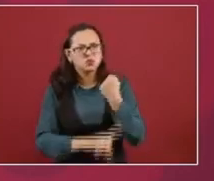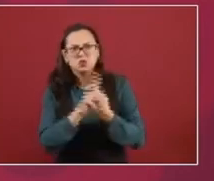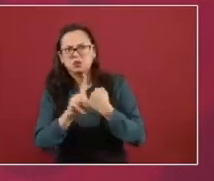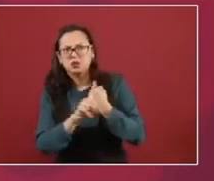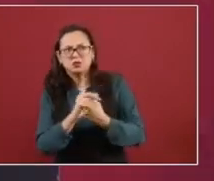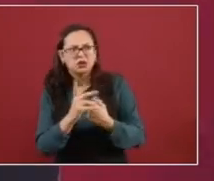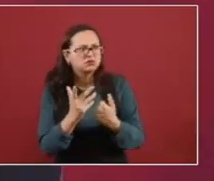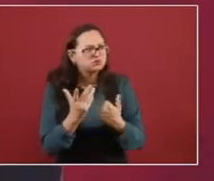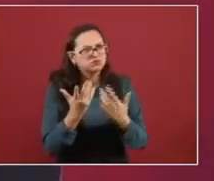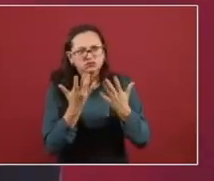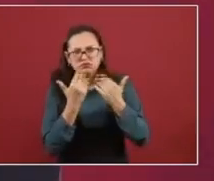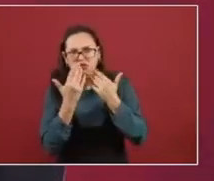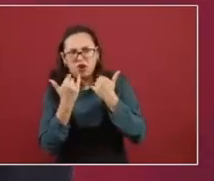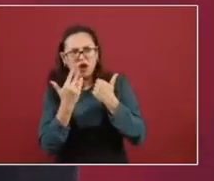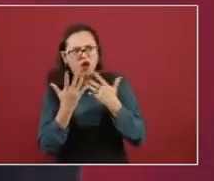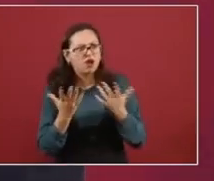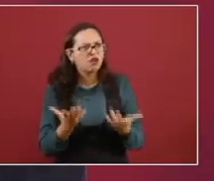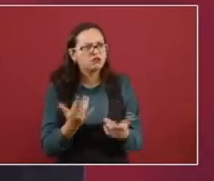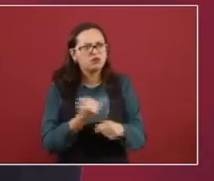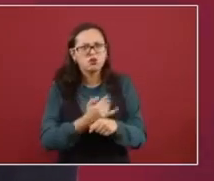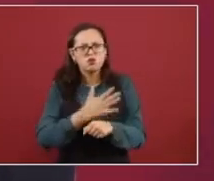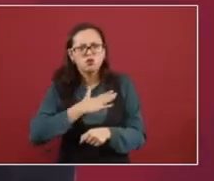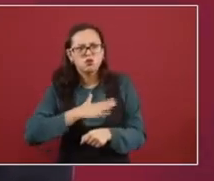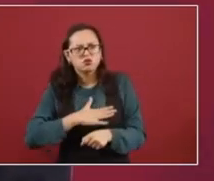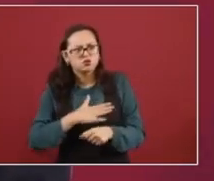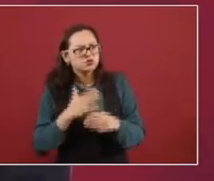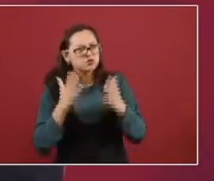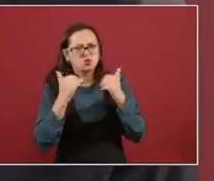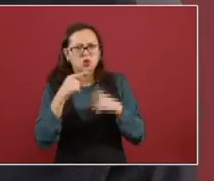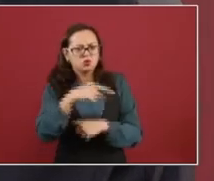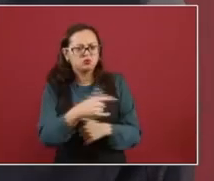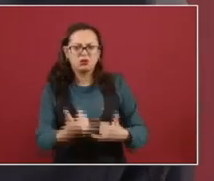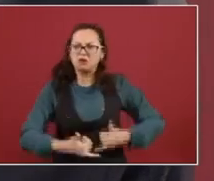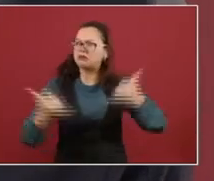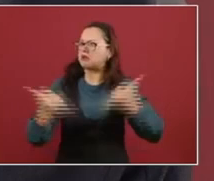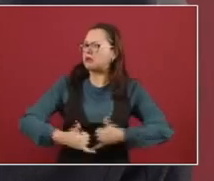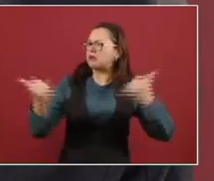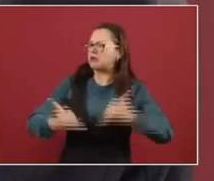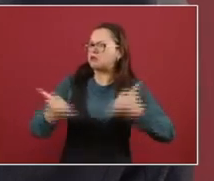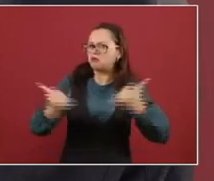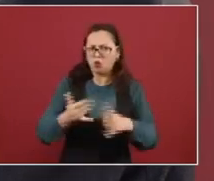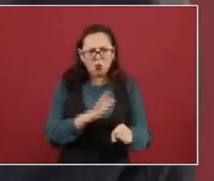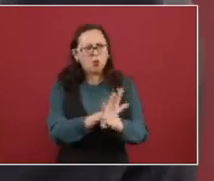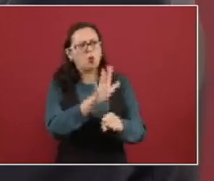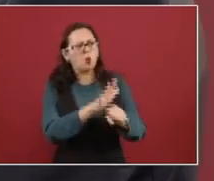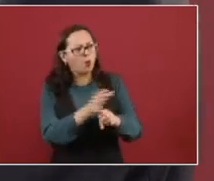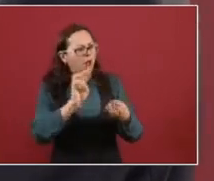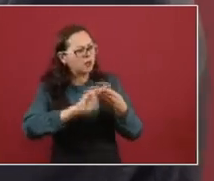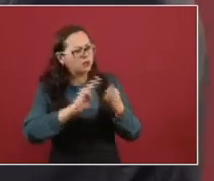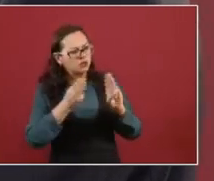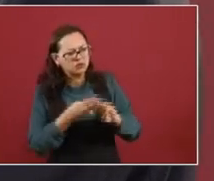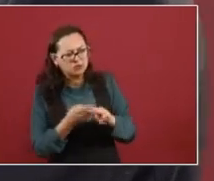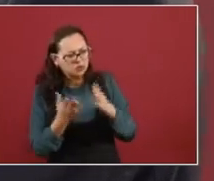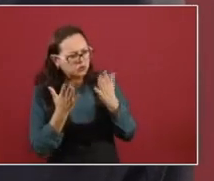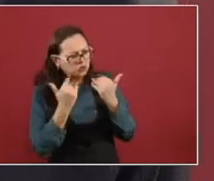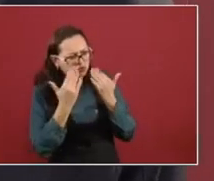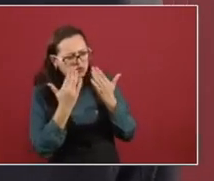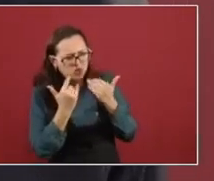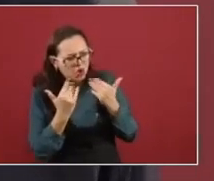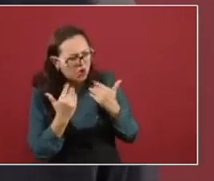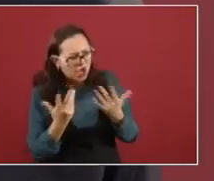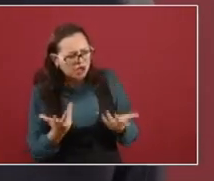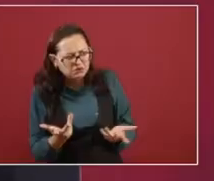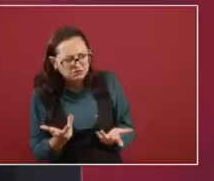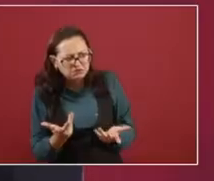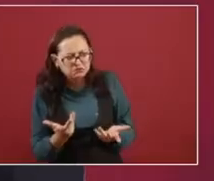una causa justa, se convierten en rebeldes sin causa, y eso no conviene a